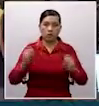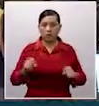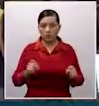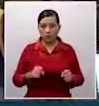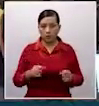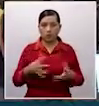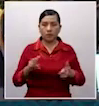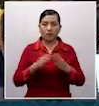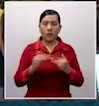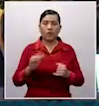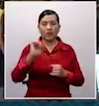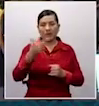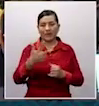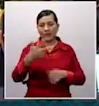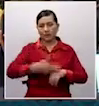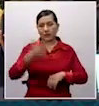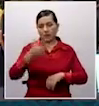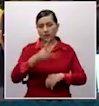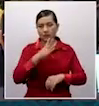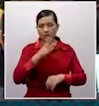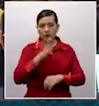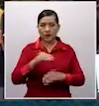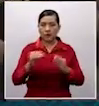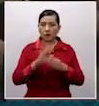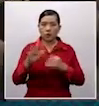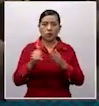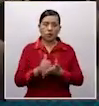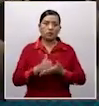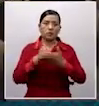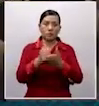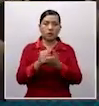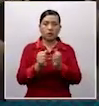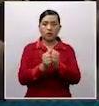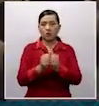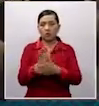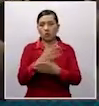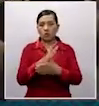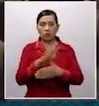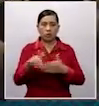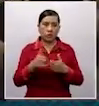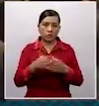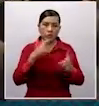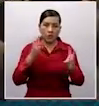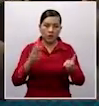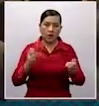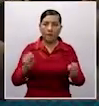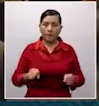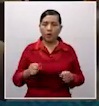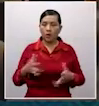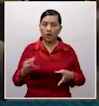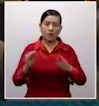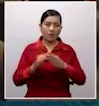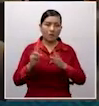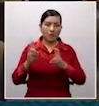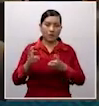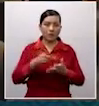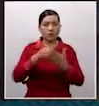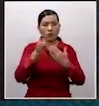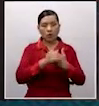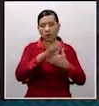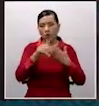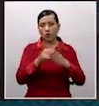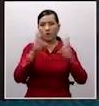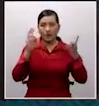COPOLAT en su tercera versión, el cual es un programa de cooperación entre América Latina y el Caribe y la Unión Europea sobre políticas de